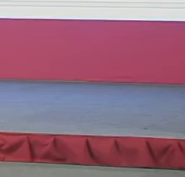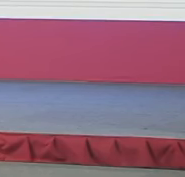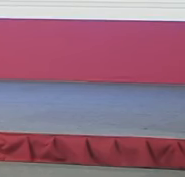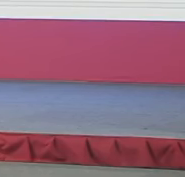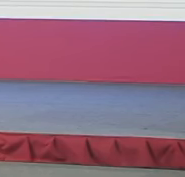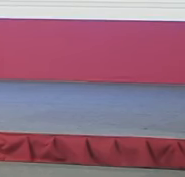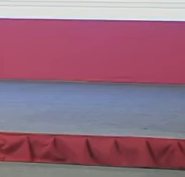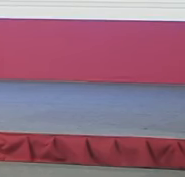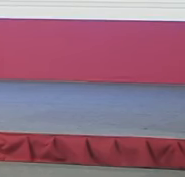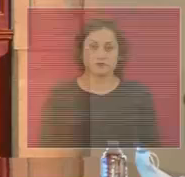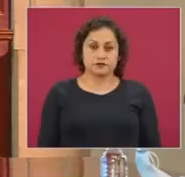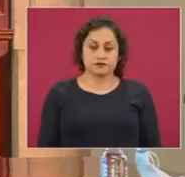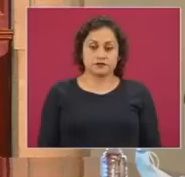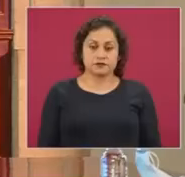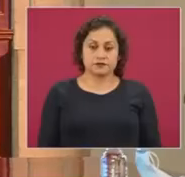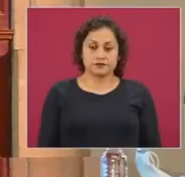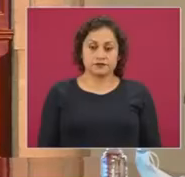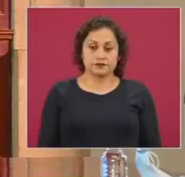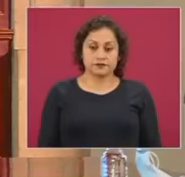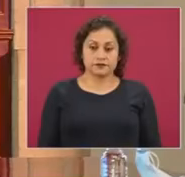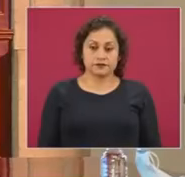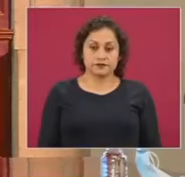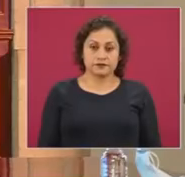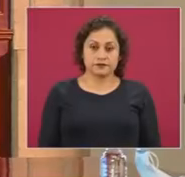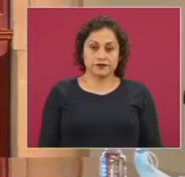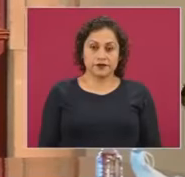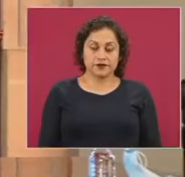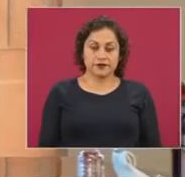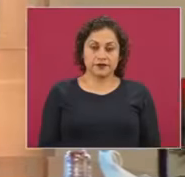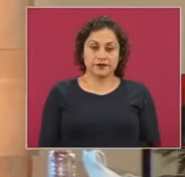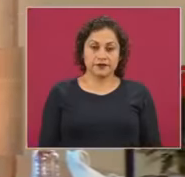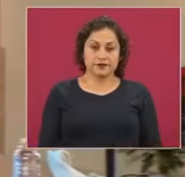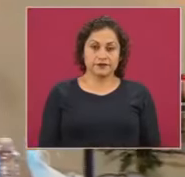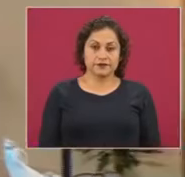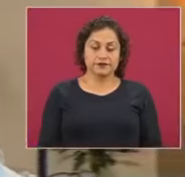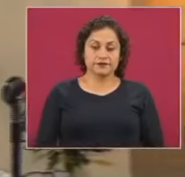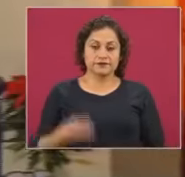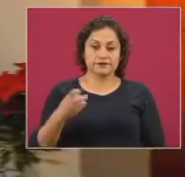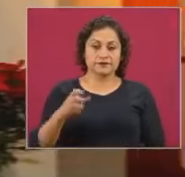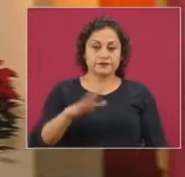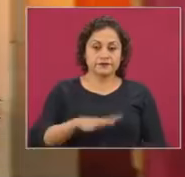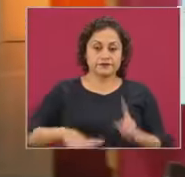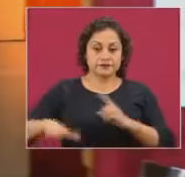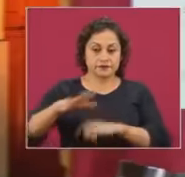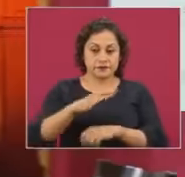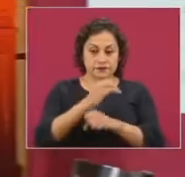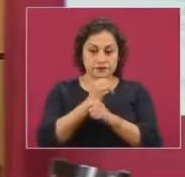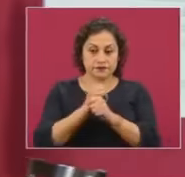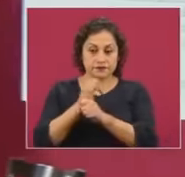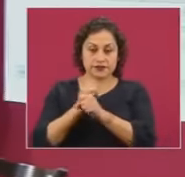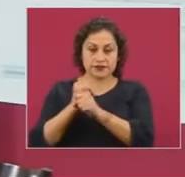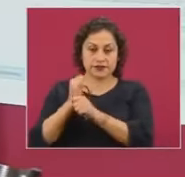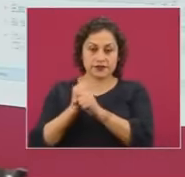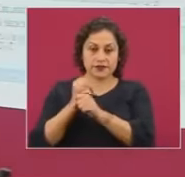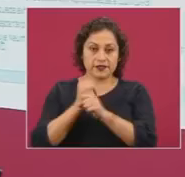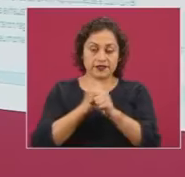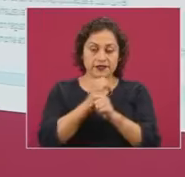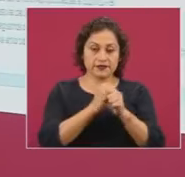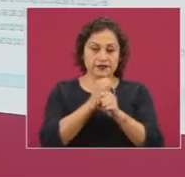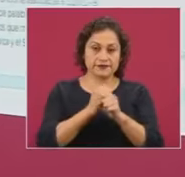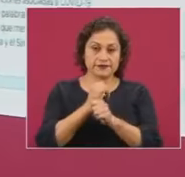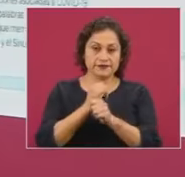se registran, se ven, se tratan de identificar, y con base en un análisis de ver cualquier